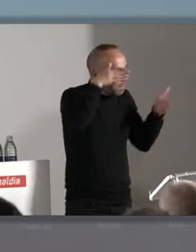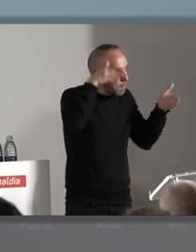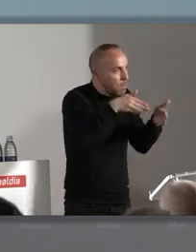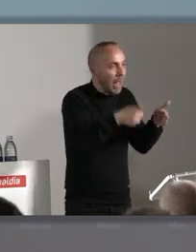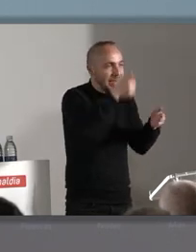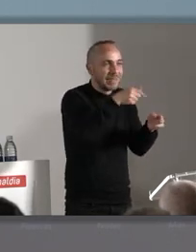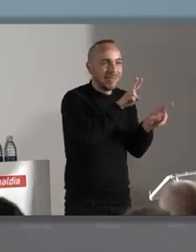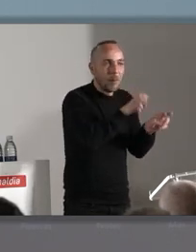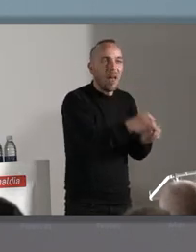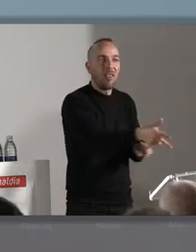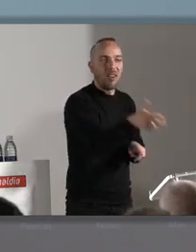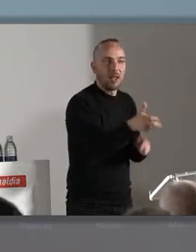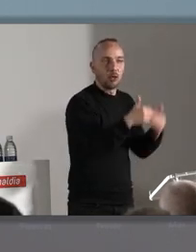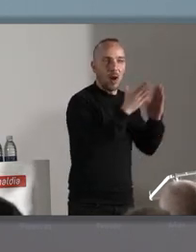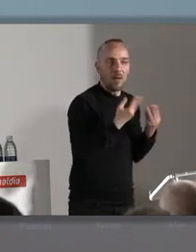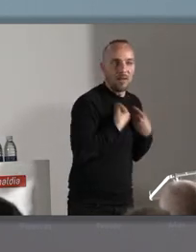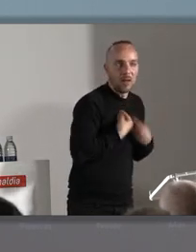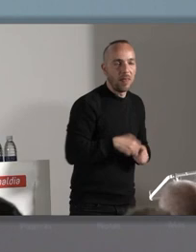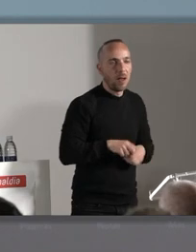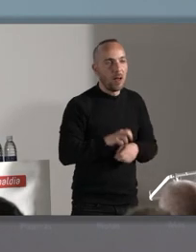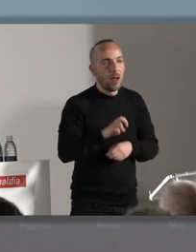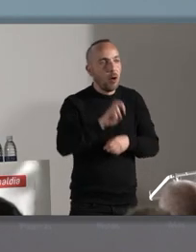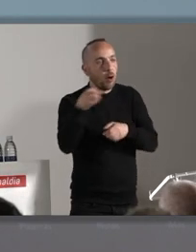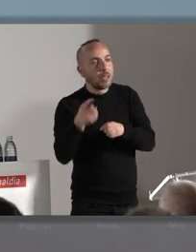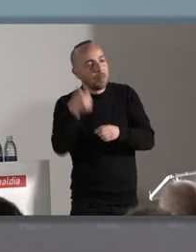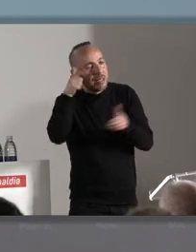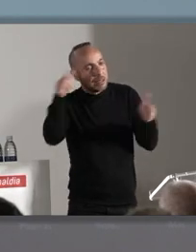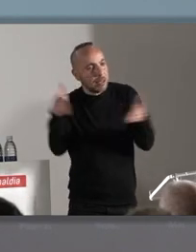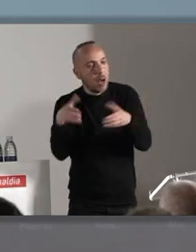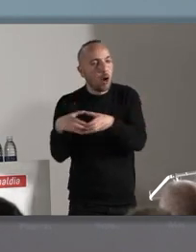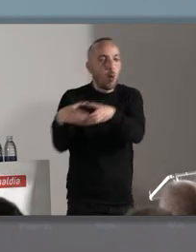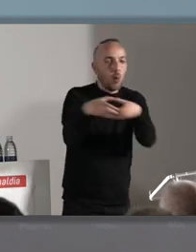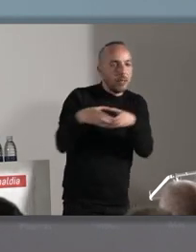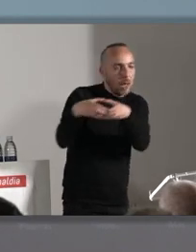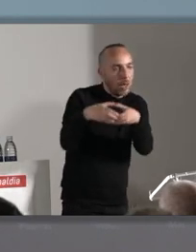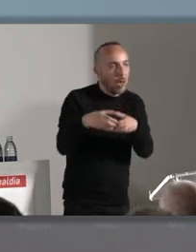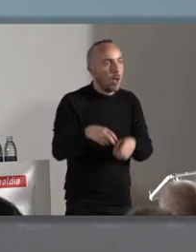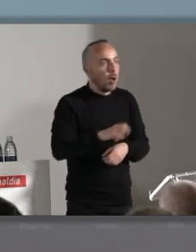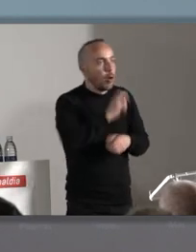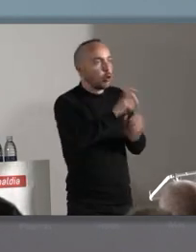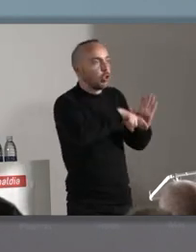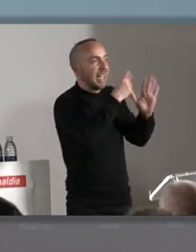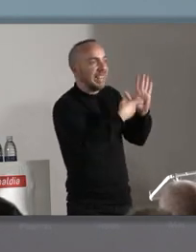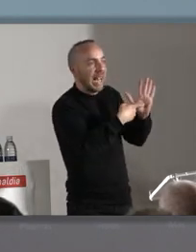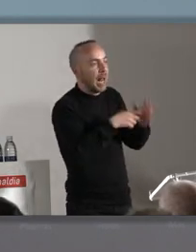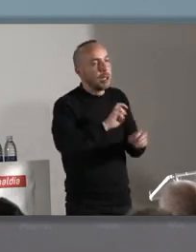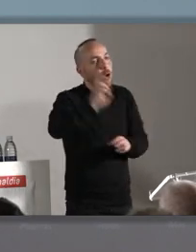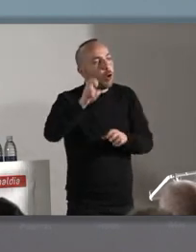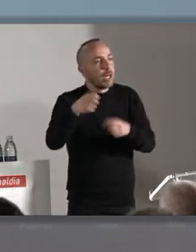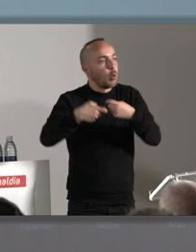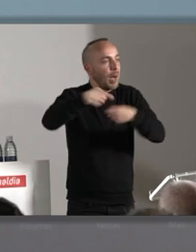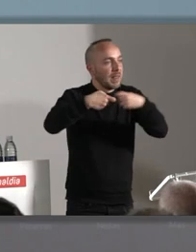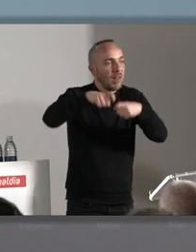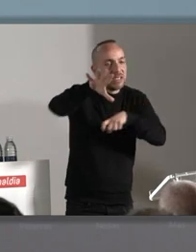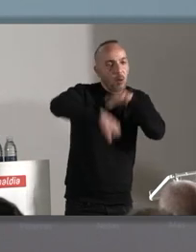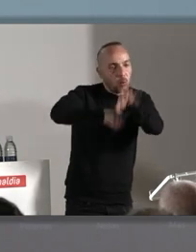en el derecho a la vivienda, más en la lógica comunitaria, los proyectos de mayores, los que son integrales, de consumo, de vivienda. Entonces,